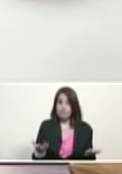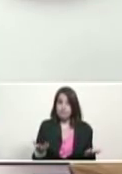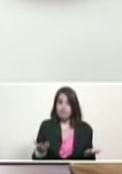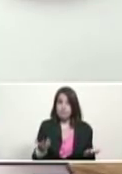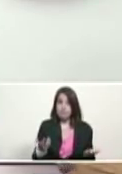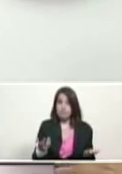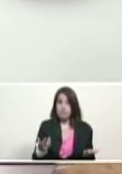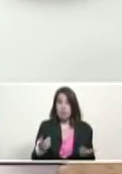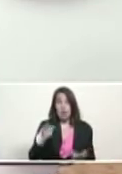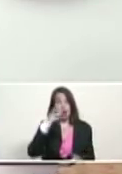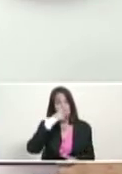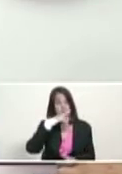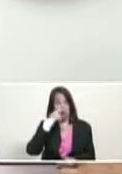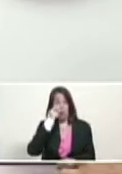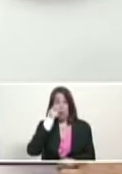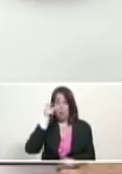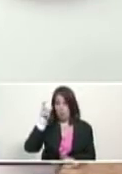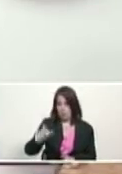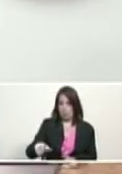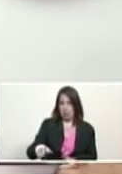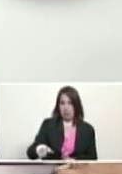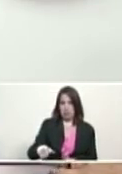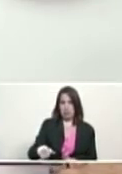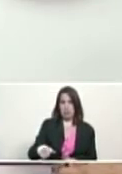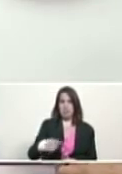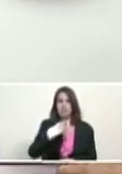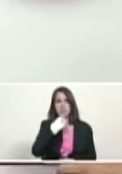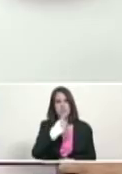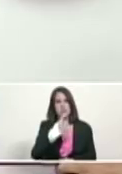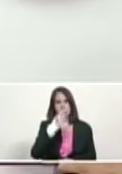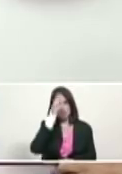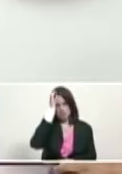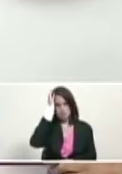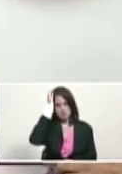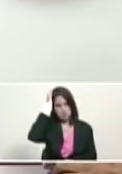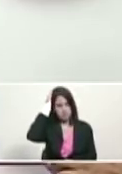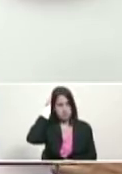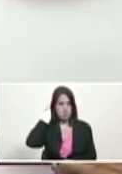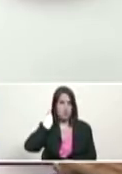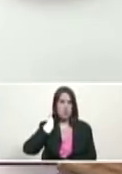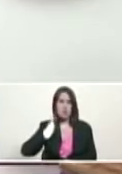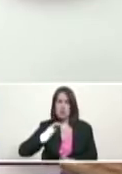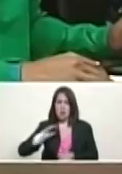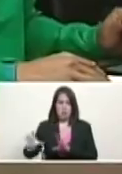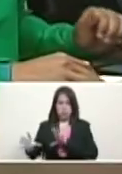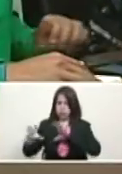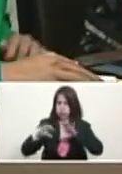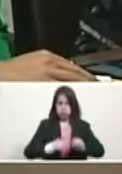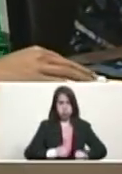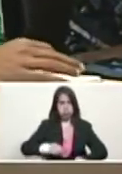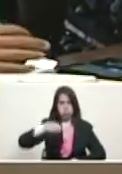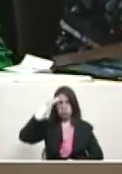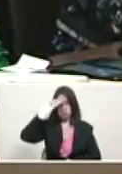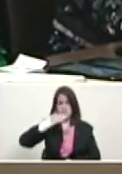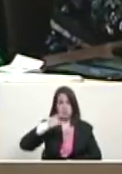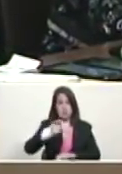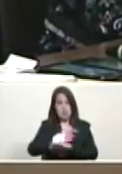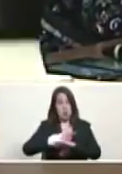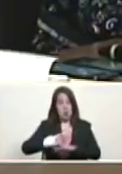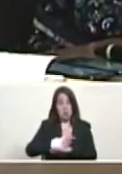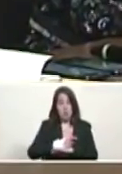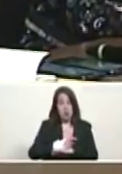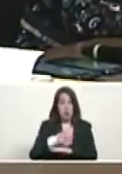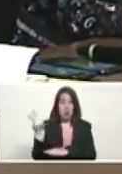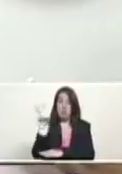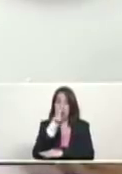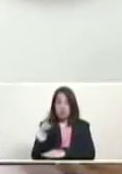Y lo declaró Elio Abrams al decir que ellos invadirían Venezuela si el gobierno de Venezuela atacara su embajada.